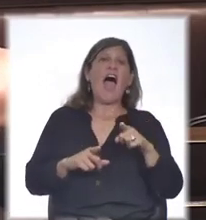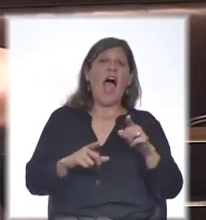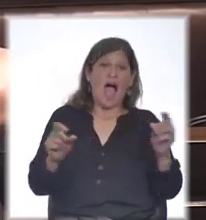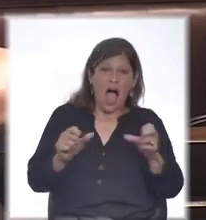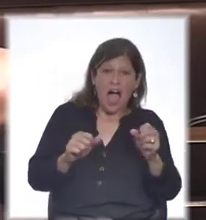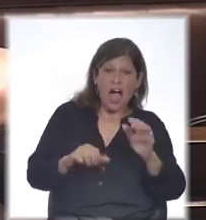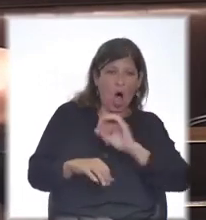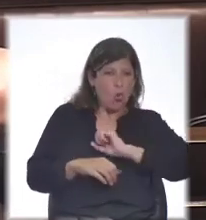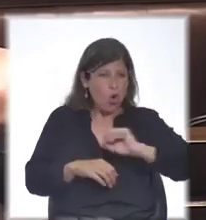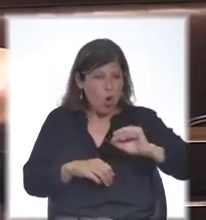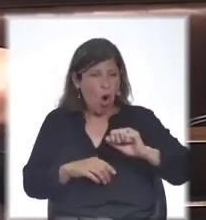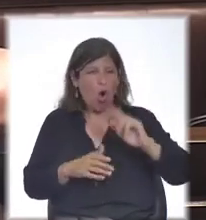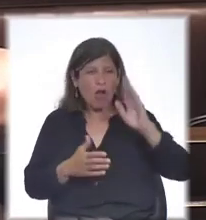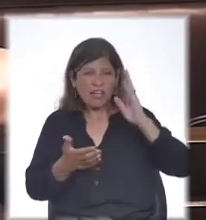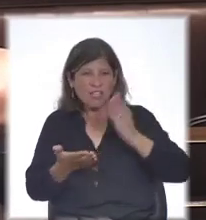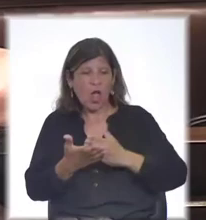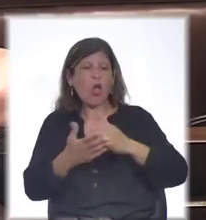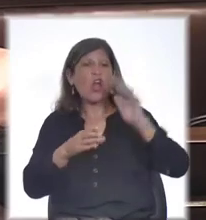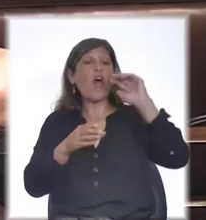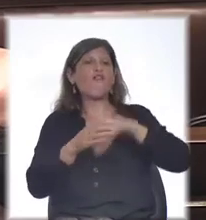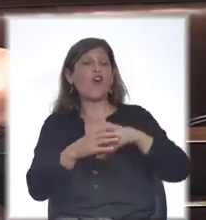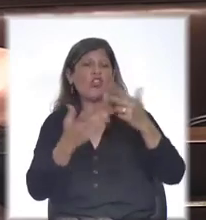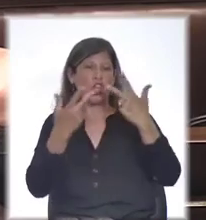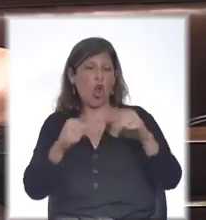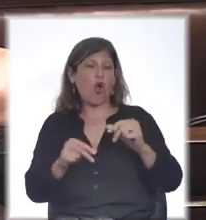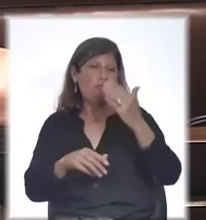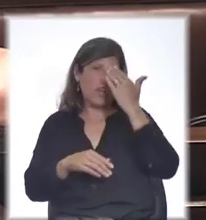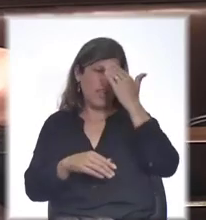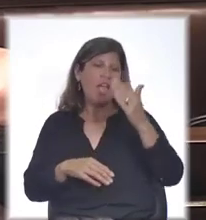no, Frente Amplio 1980.